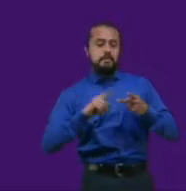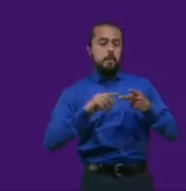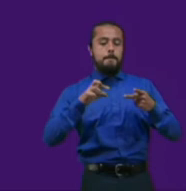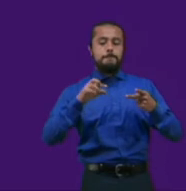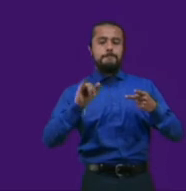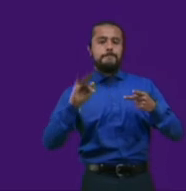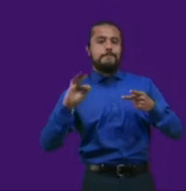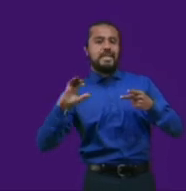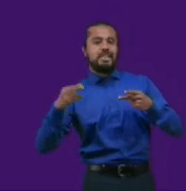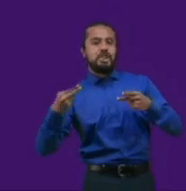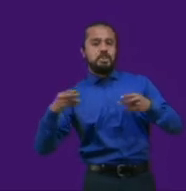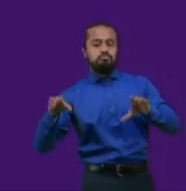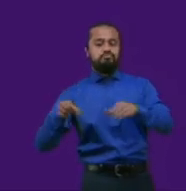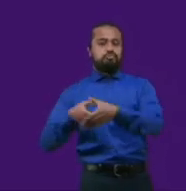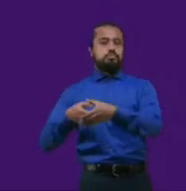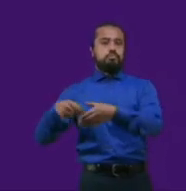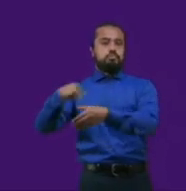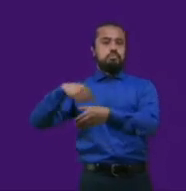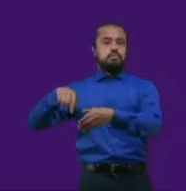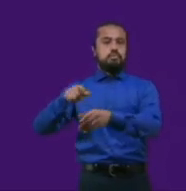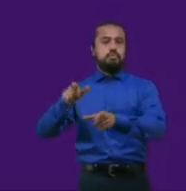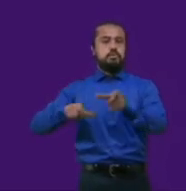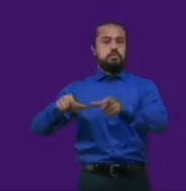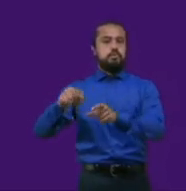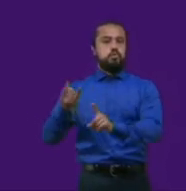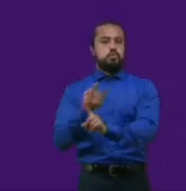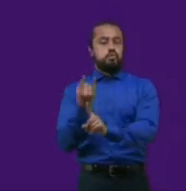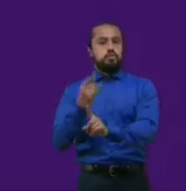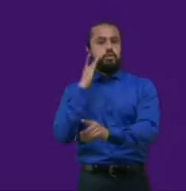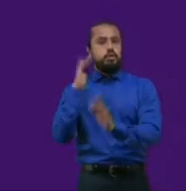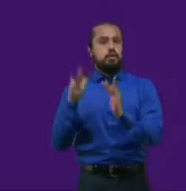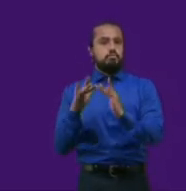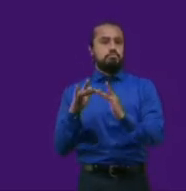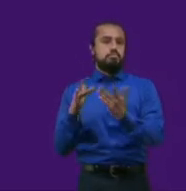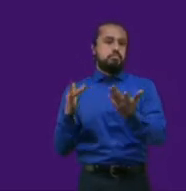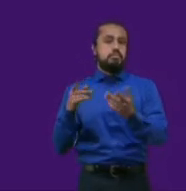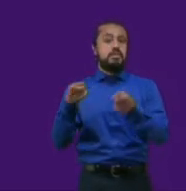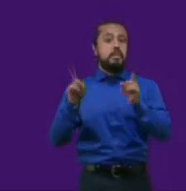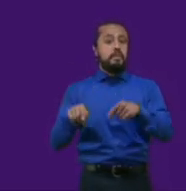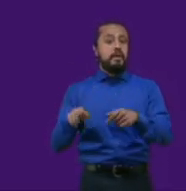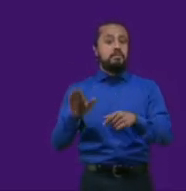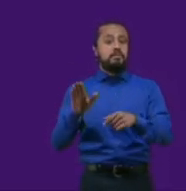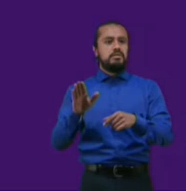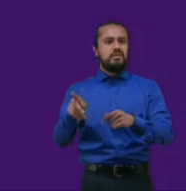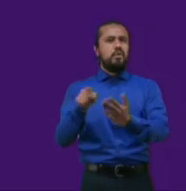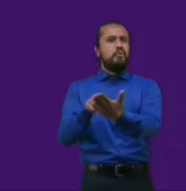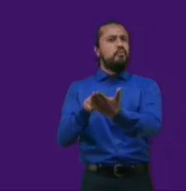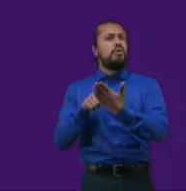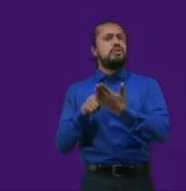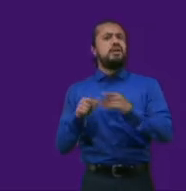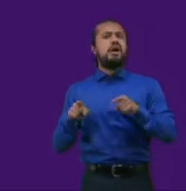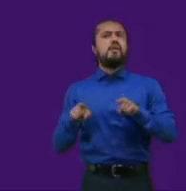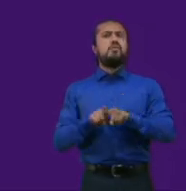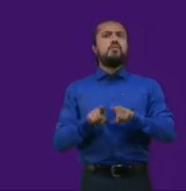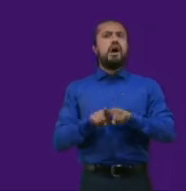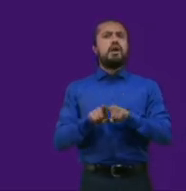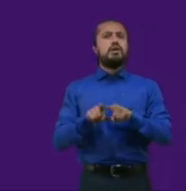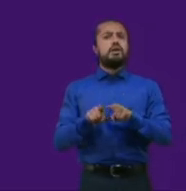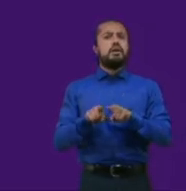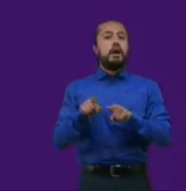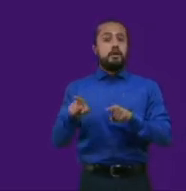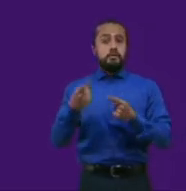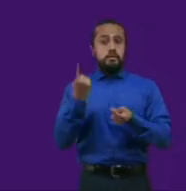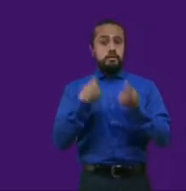quiero generar miles de millones de dólares en ingresos, porque finalmente esa riqueza no es, no es la razón de ser del